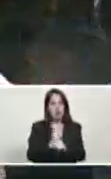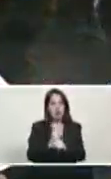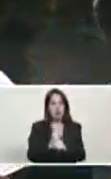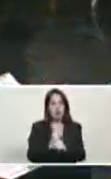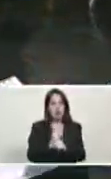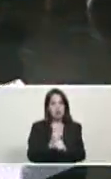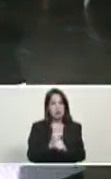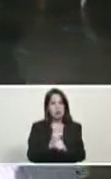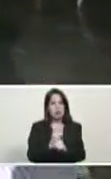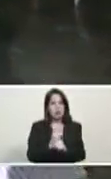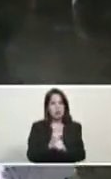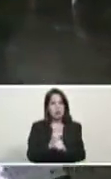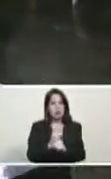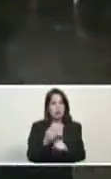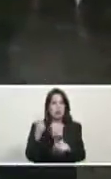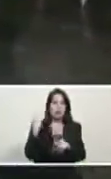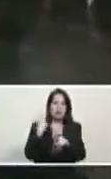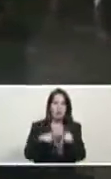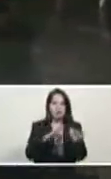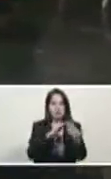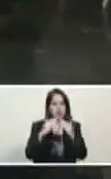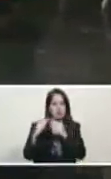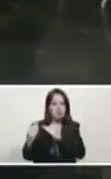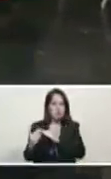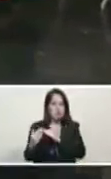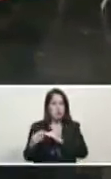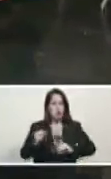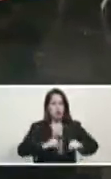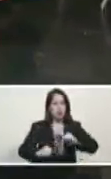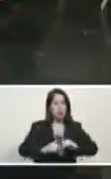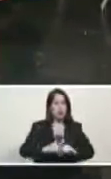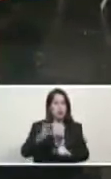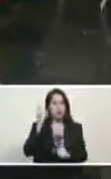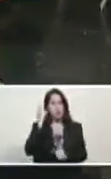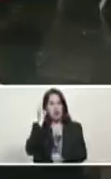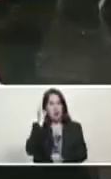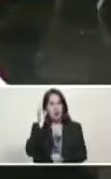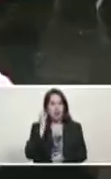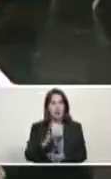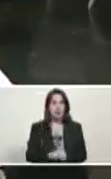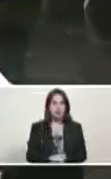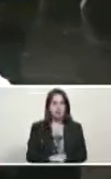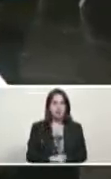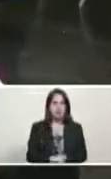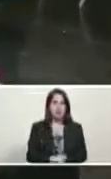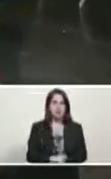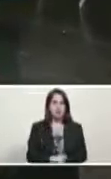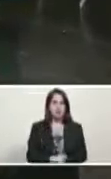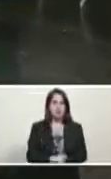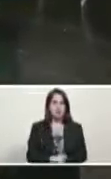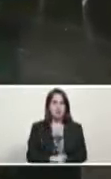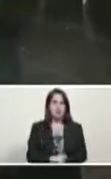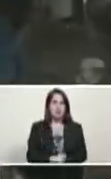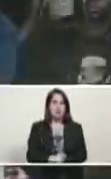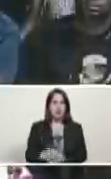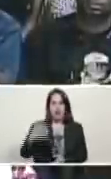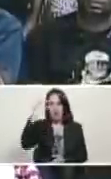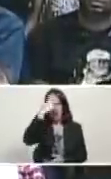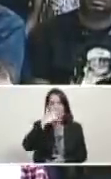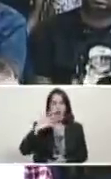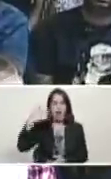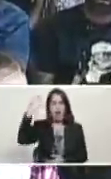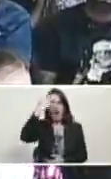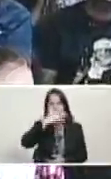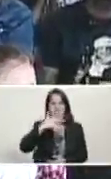de las periferias urbanas movimiento de mujeres elige vete a frost